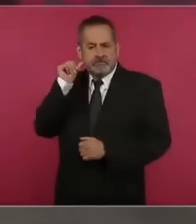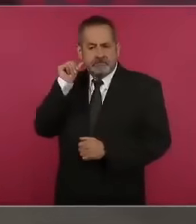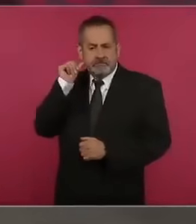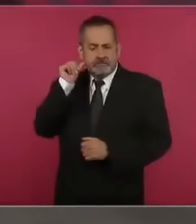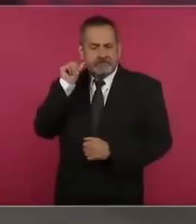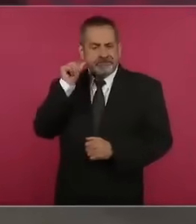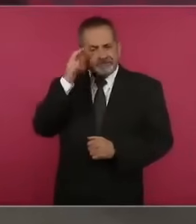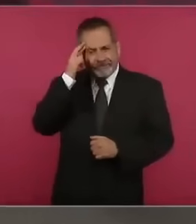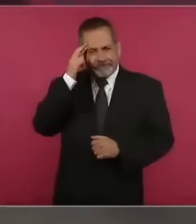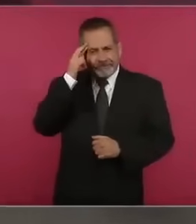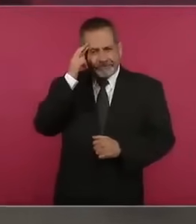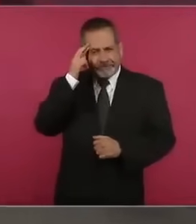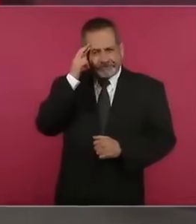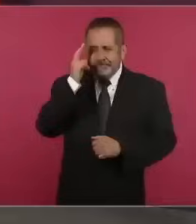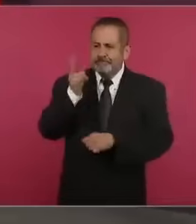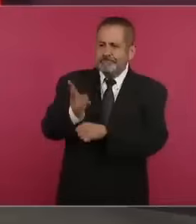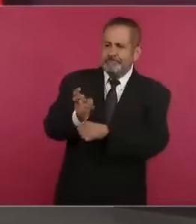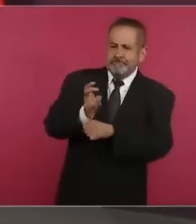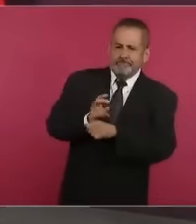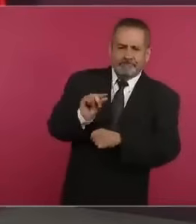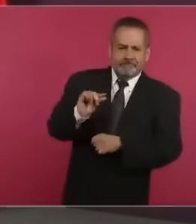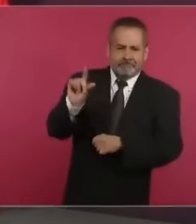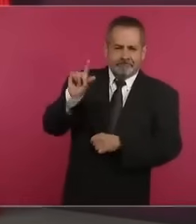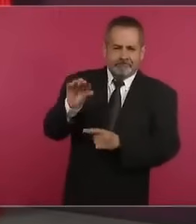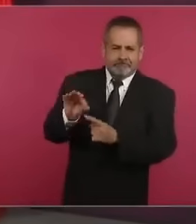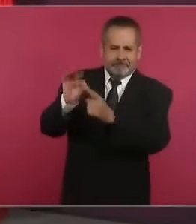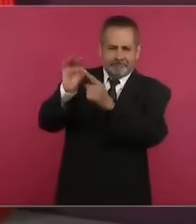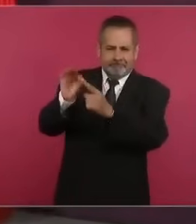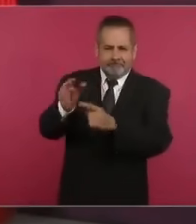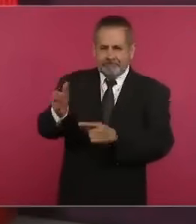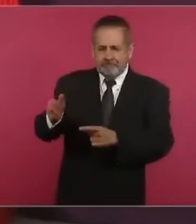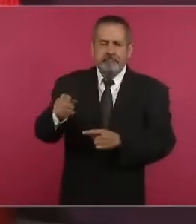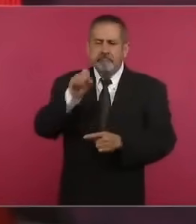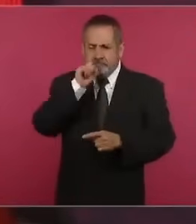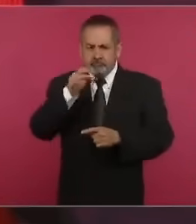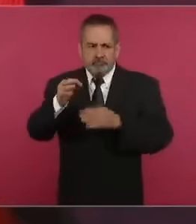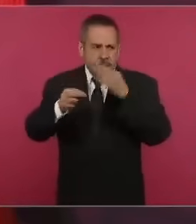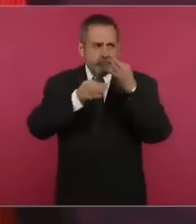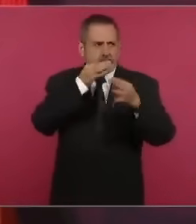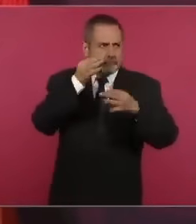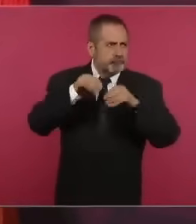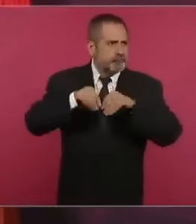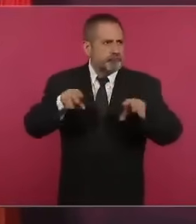nuestro invitado especial, también comunicador,